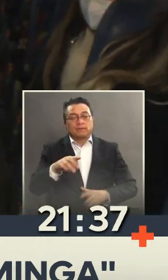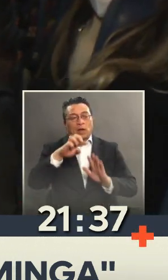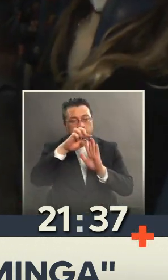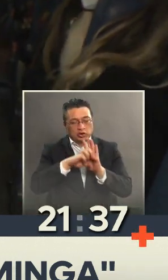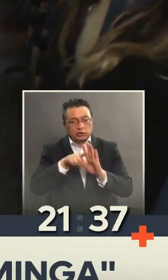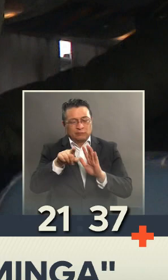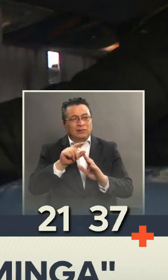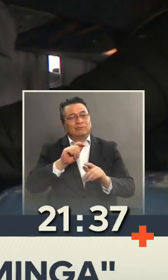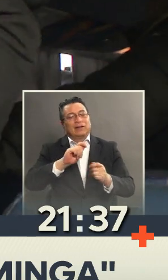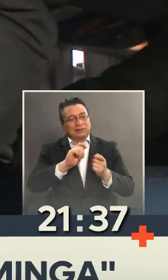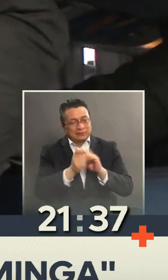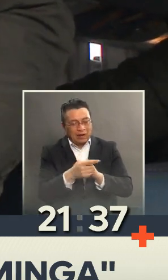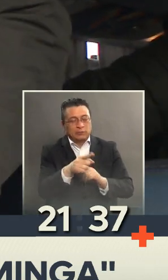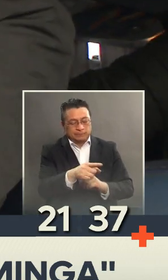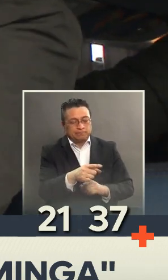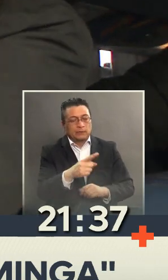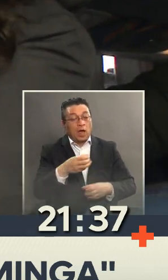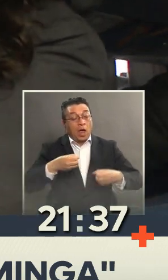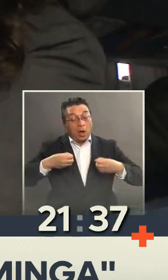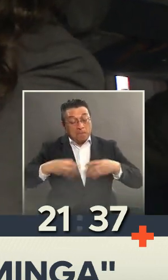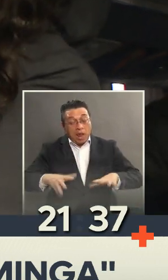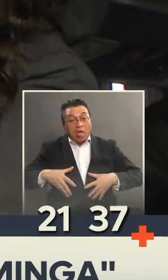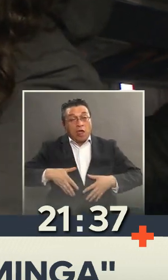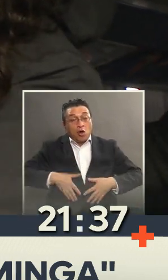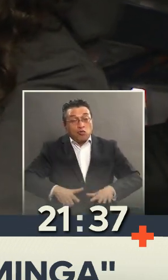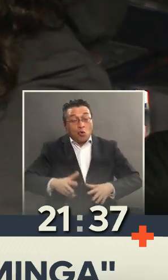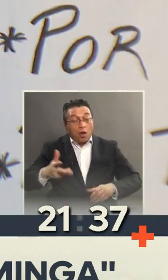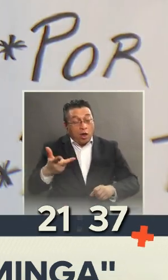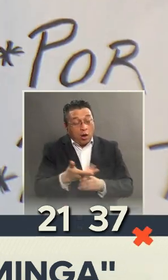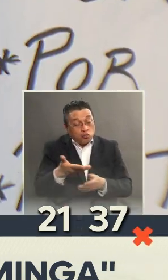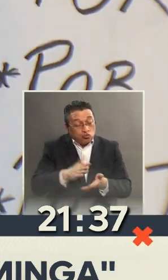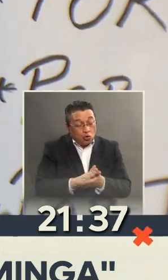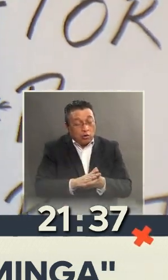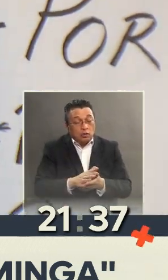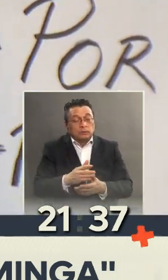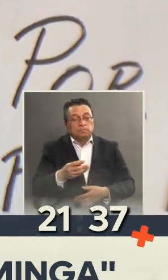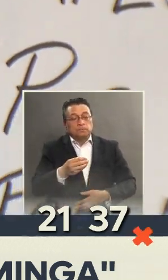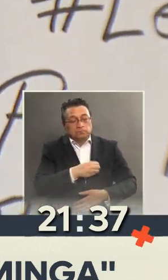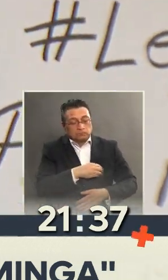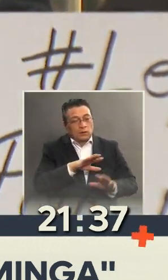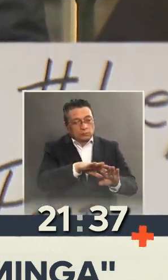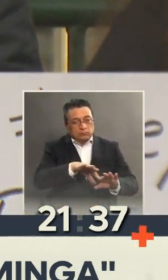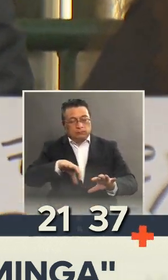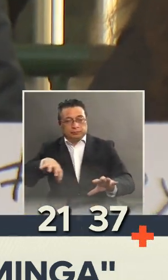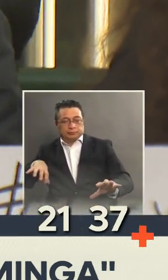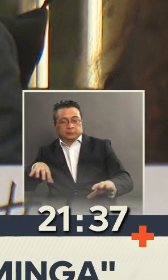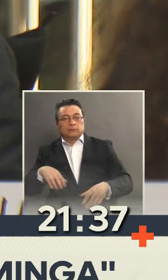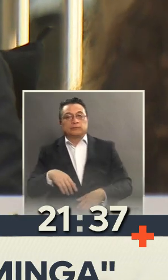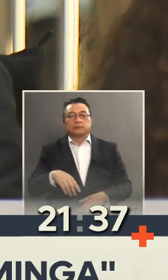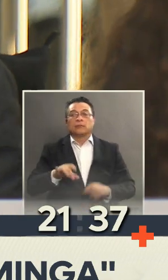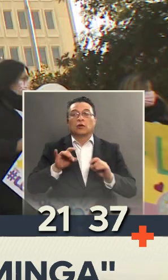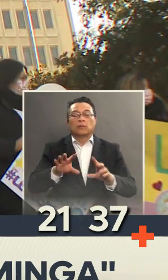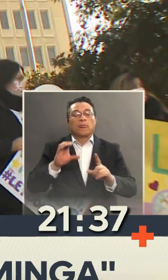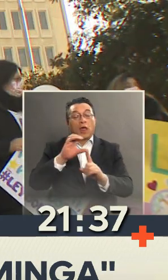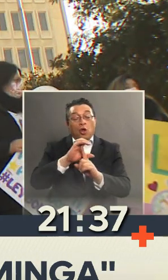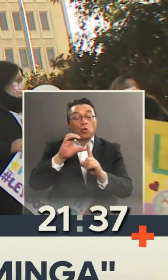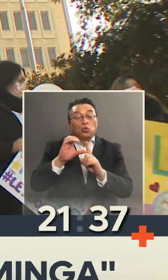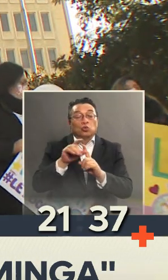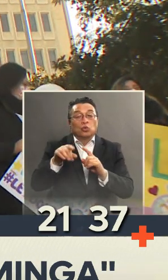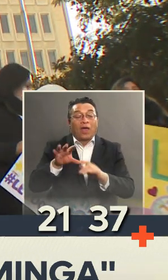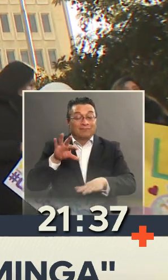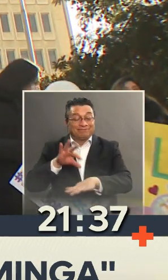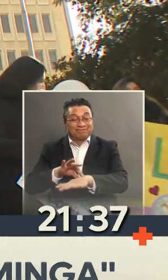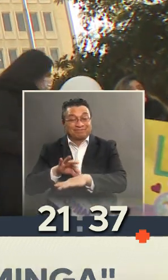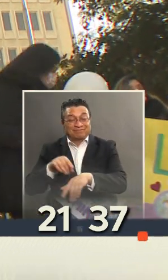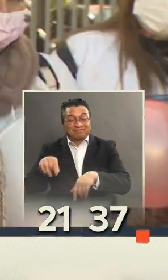indiferencia que experimentan las que han perdido a quien sería un nuevo integrante en su familia. La cultura de la medicina en Chile